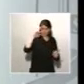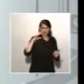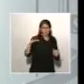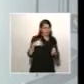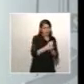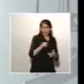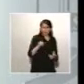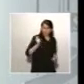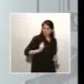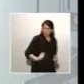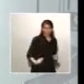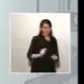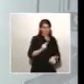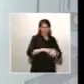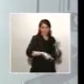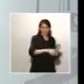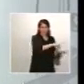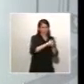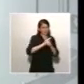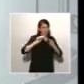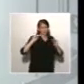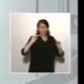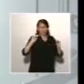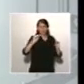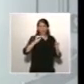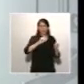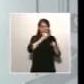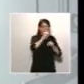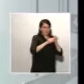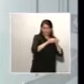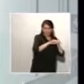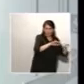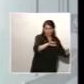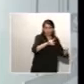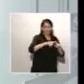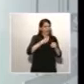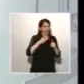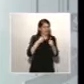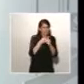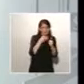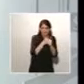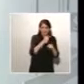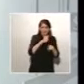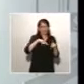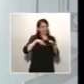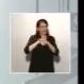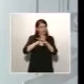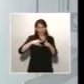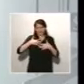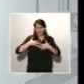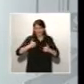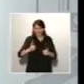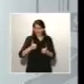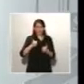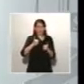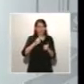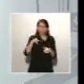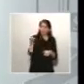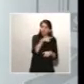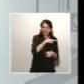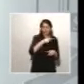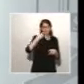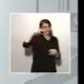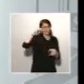distintos campos, epidemiología, asistencia, gestión sanitaria, es posible incluso que el comité lo